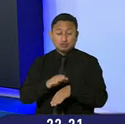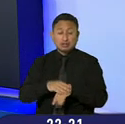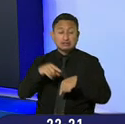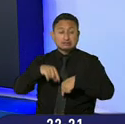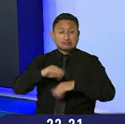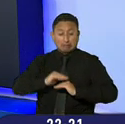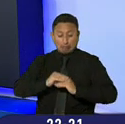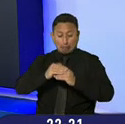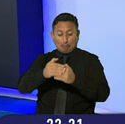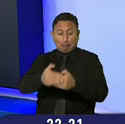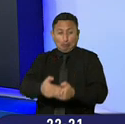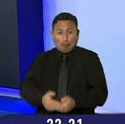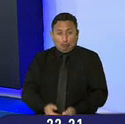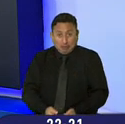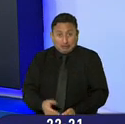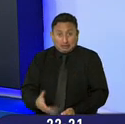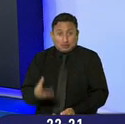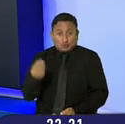al embarazo precoz.